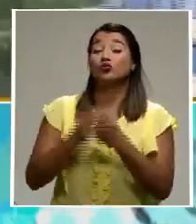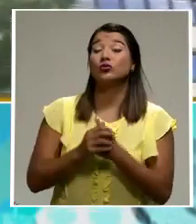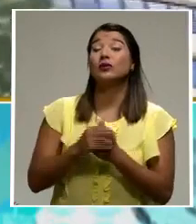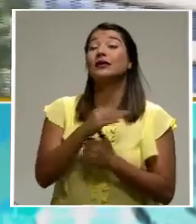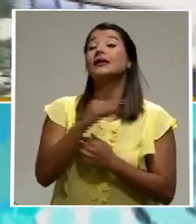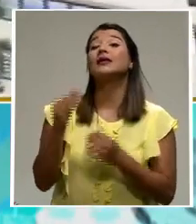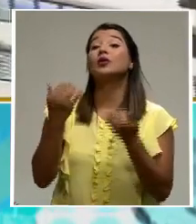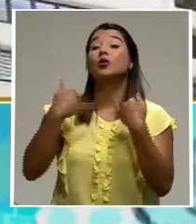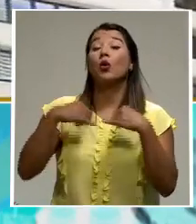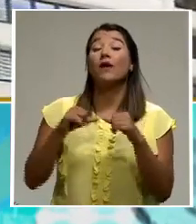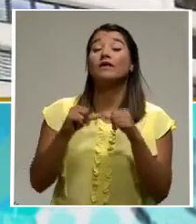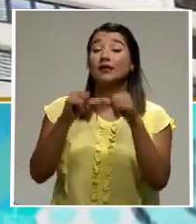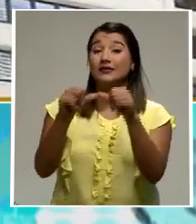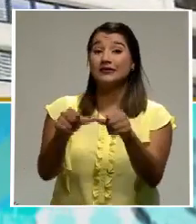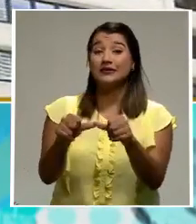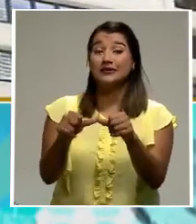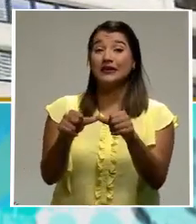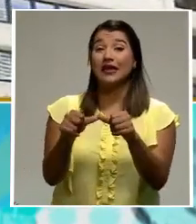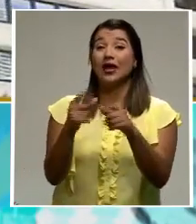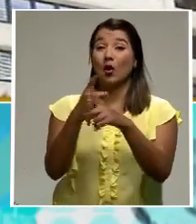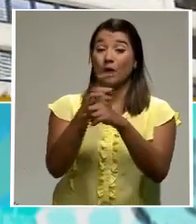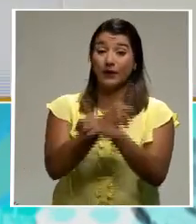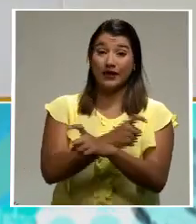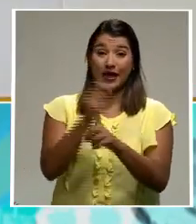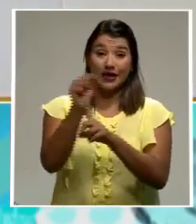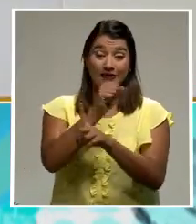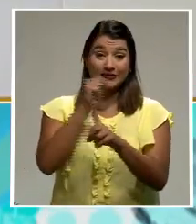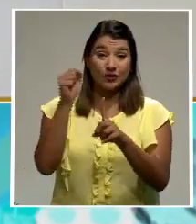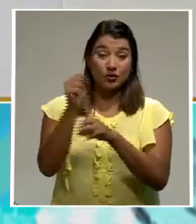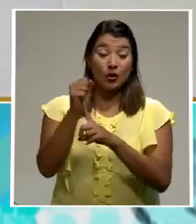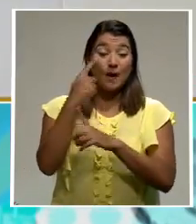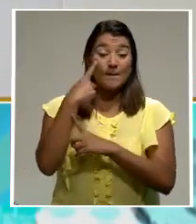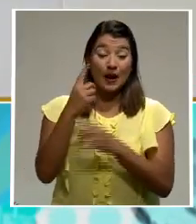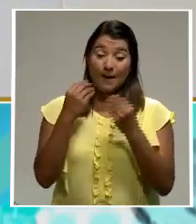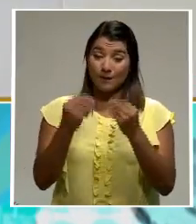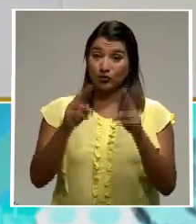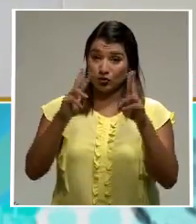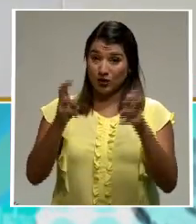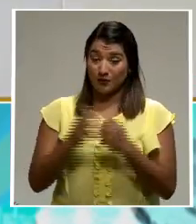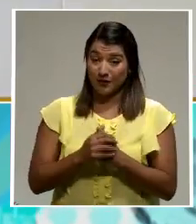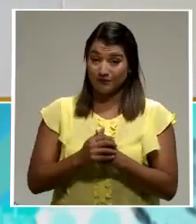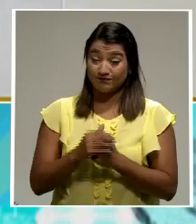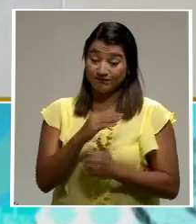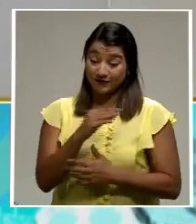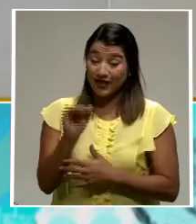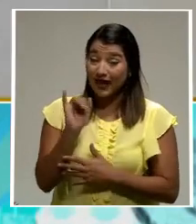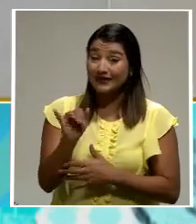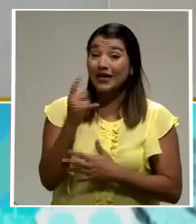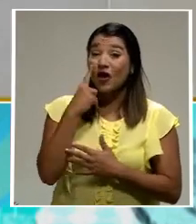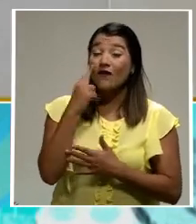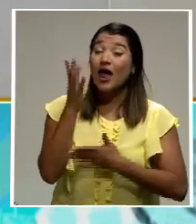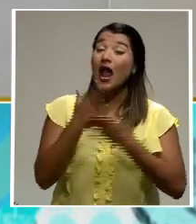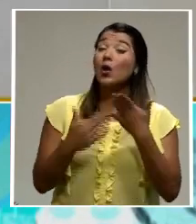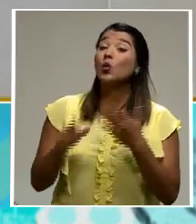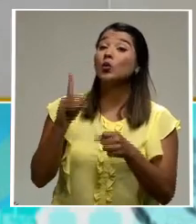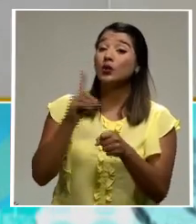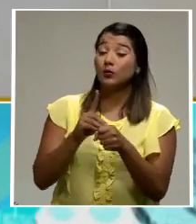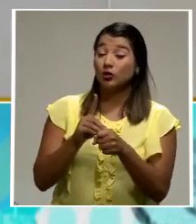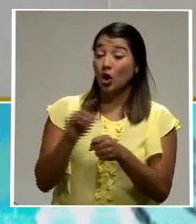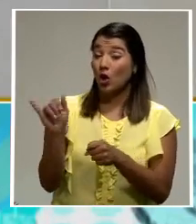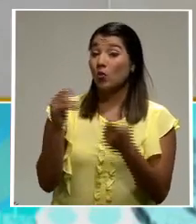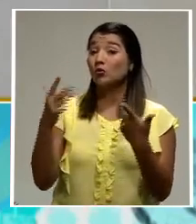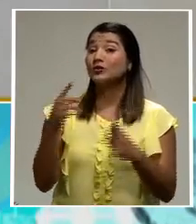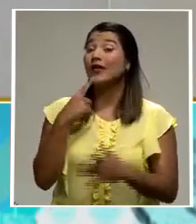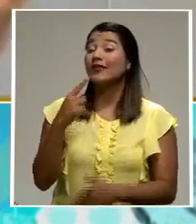sigue estando pues complicada la situación en muchos de estos temas, y así es como lo ven algunos diputados, quienes, como decía